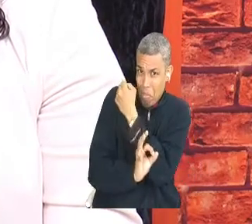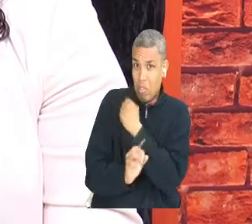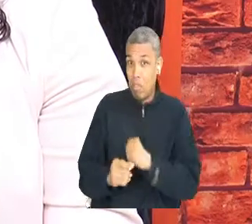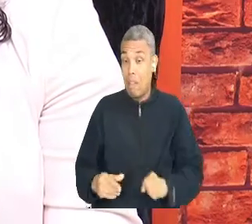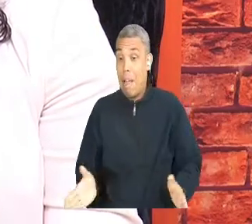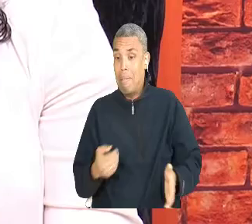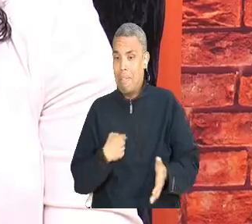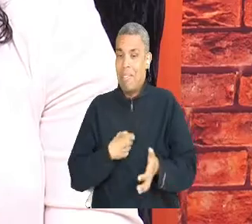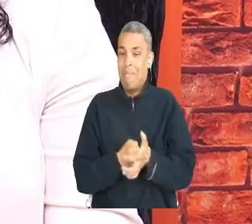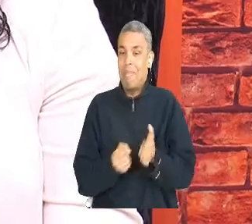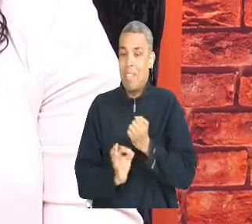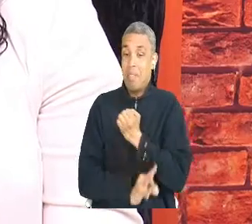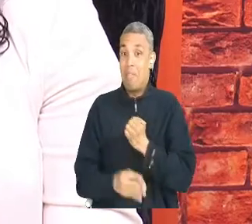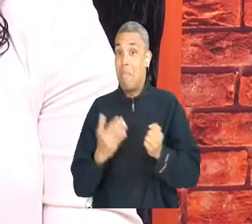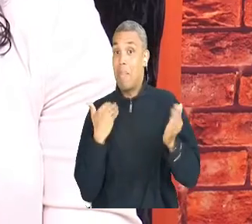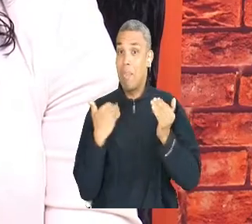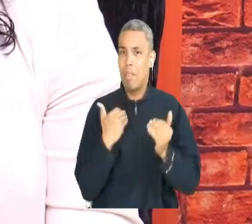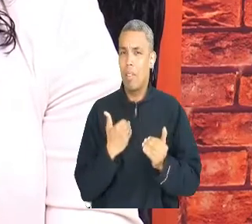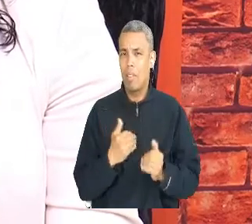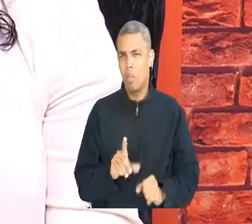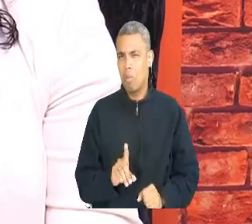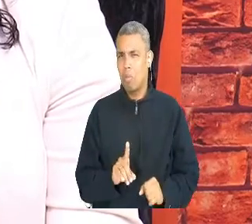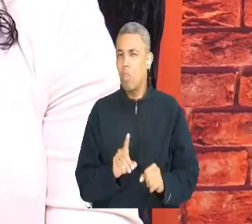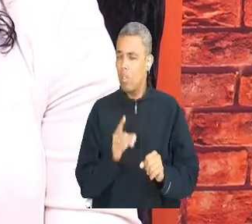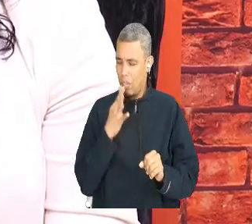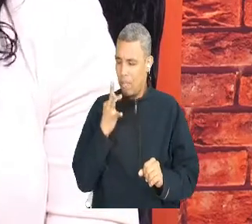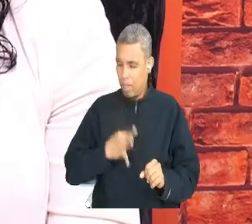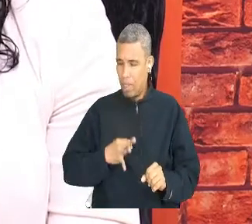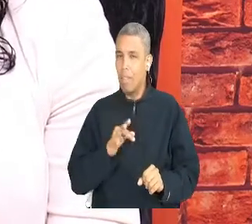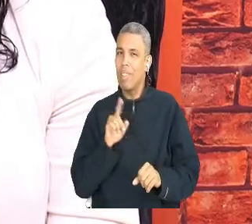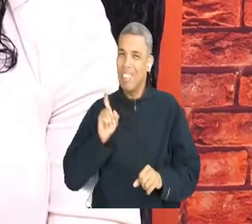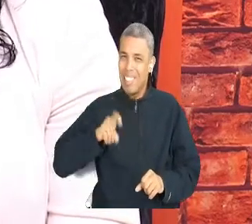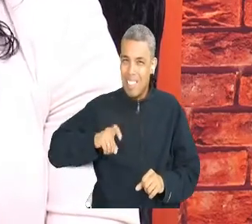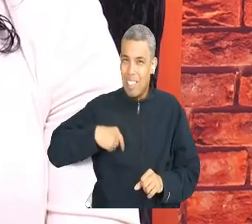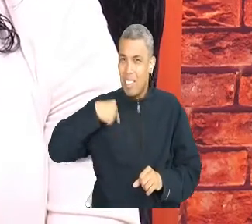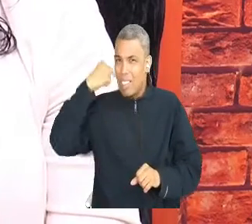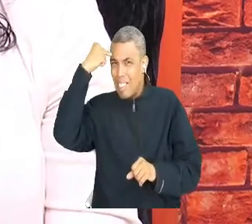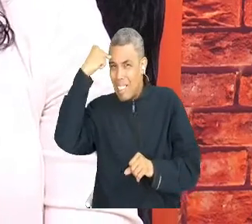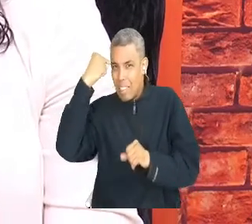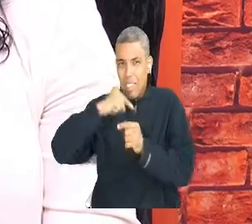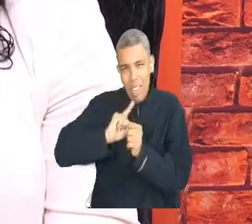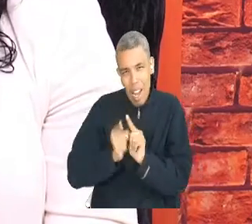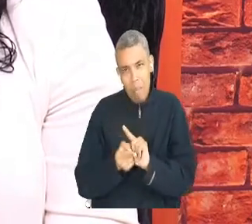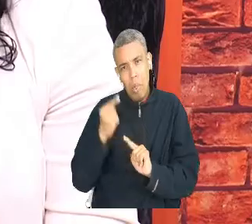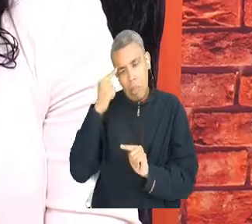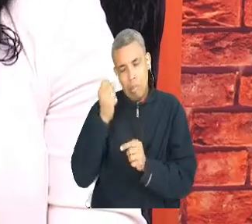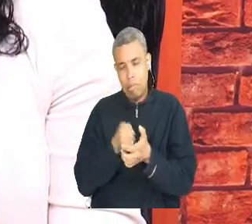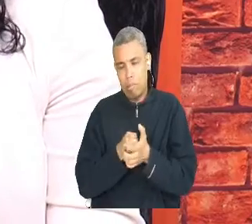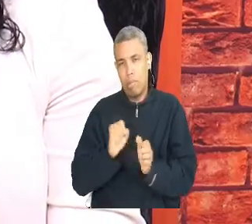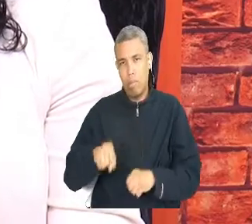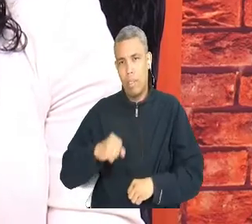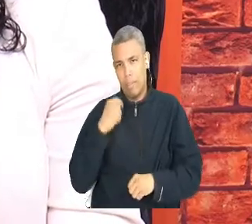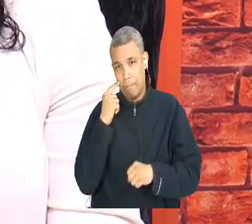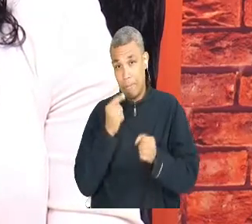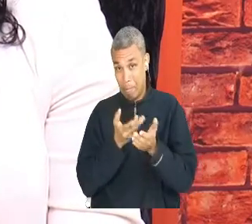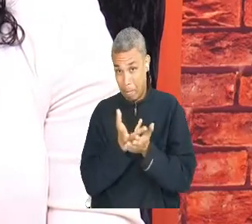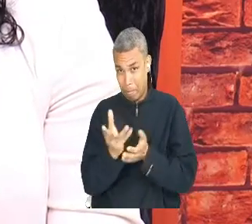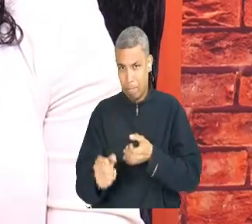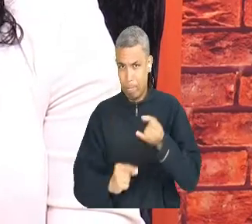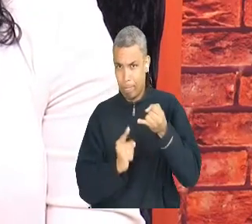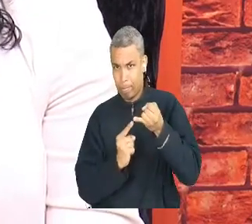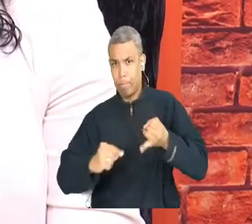porque es lo ideal y luego y lo que necesitan sí para poder profundizar un poco más que lo que lo está causando segundo empezar a tomar